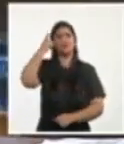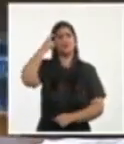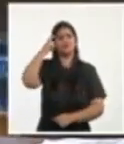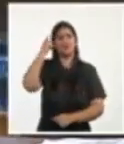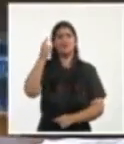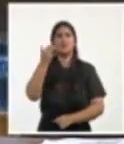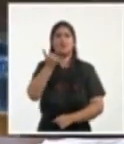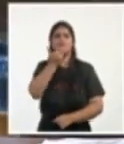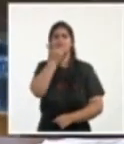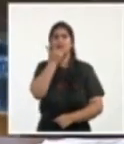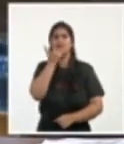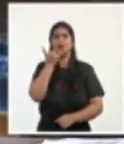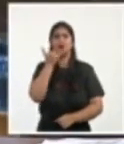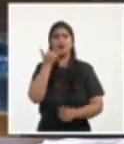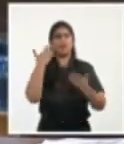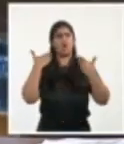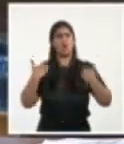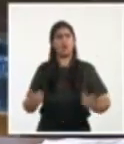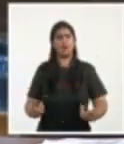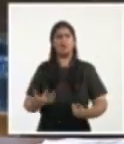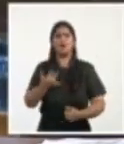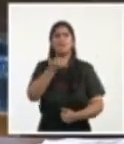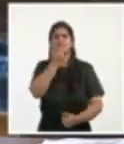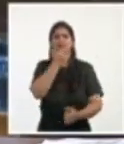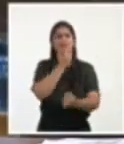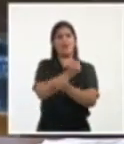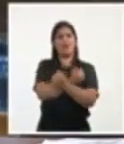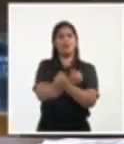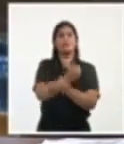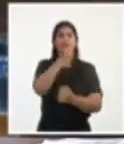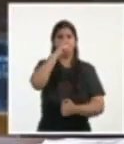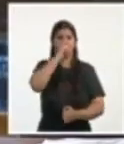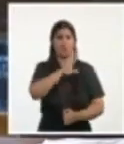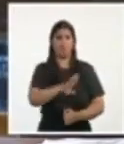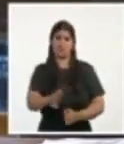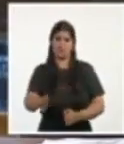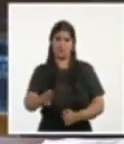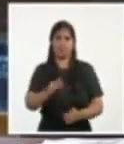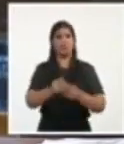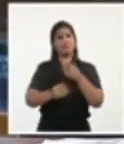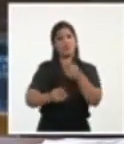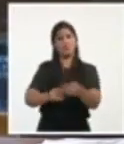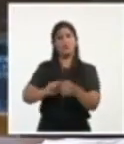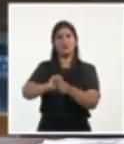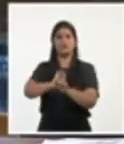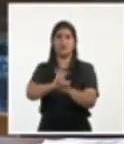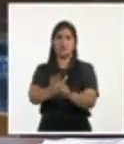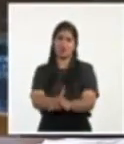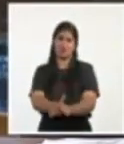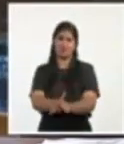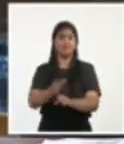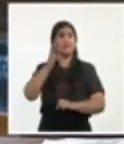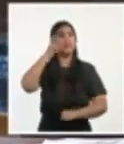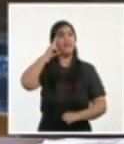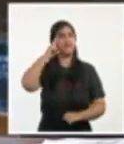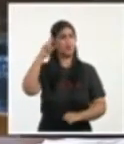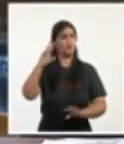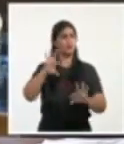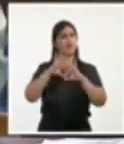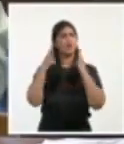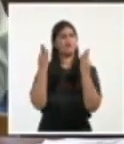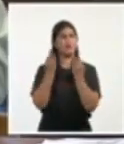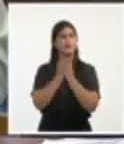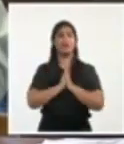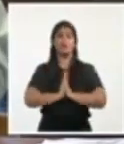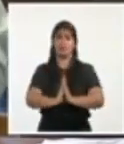que qué más podemos hacer nosotros como familia para enfrentar y preservarlo de este contagio. Hay que recordar que dentro del